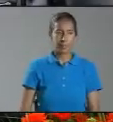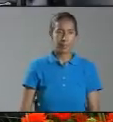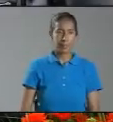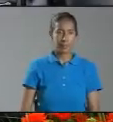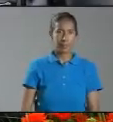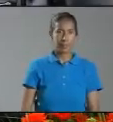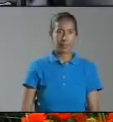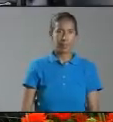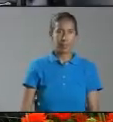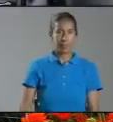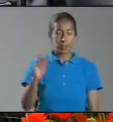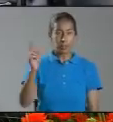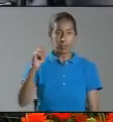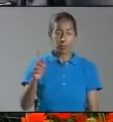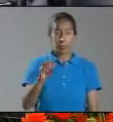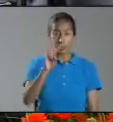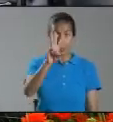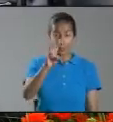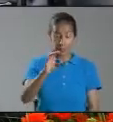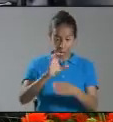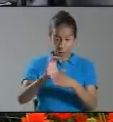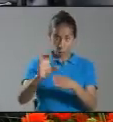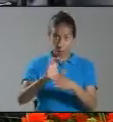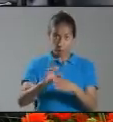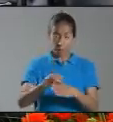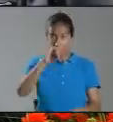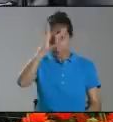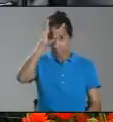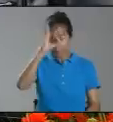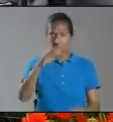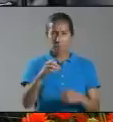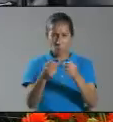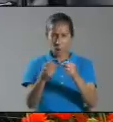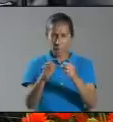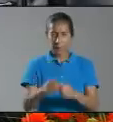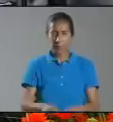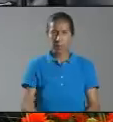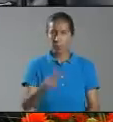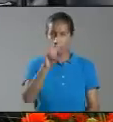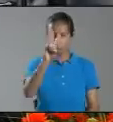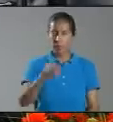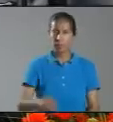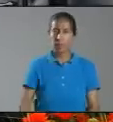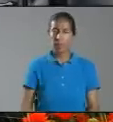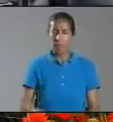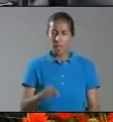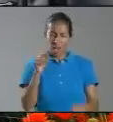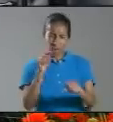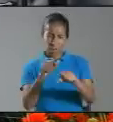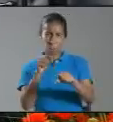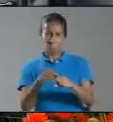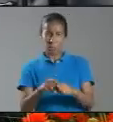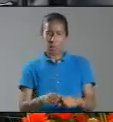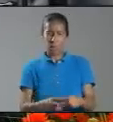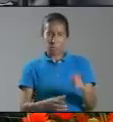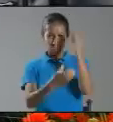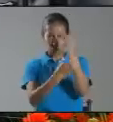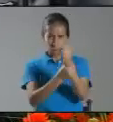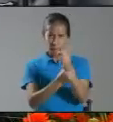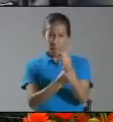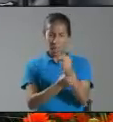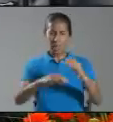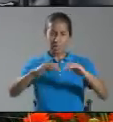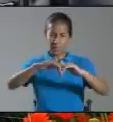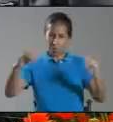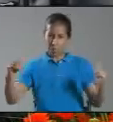Son 3 cosas que el diablo hace: primero acusa, después condena, y después de la condenación viene la separación, porque después de la separación viene la